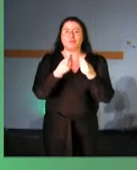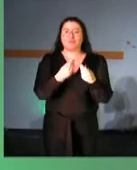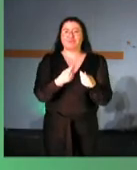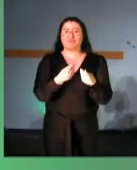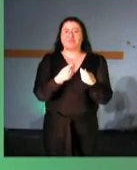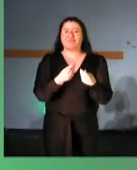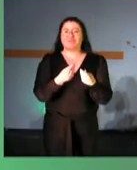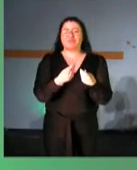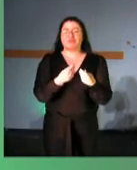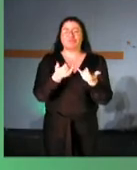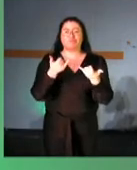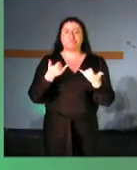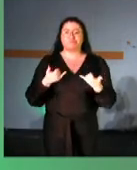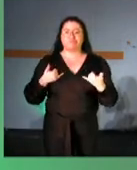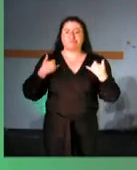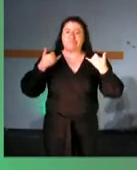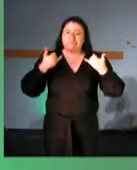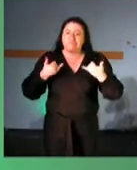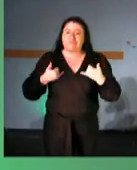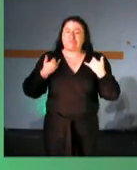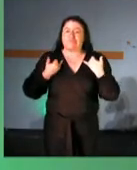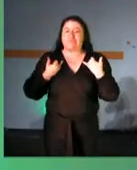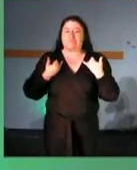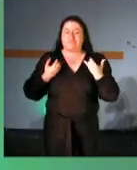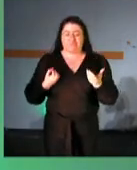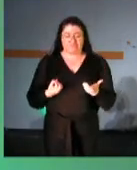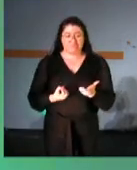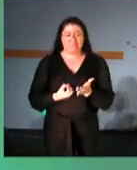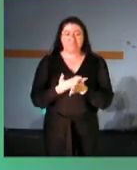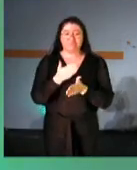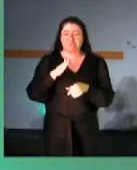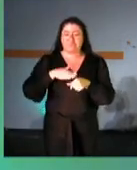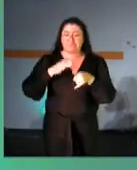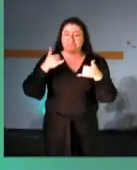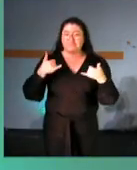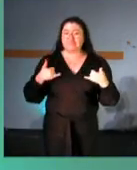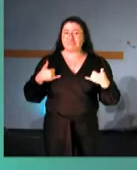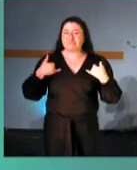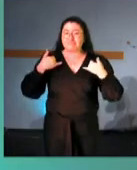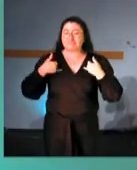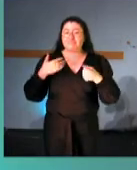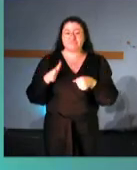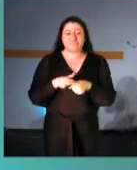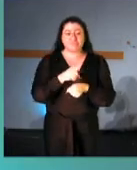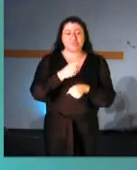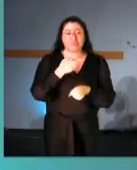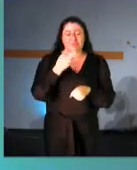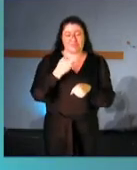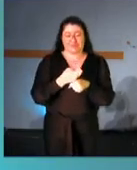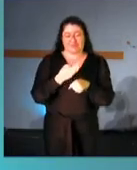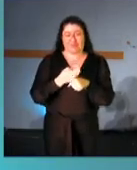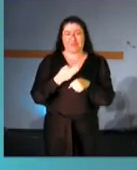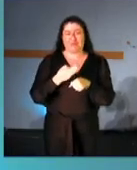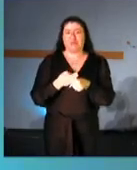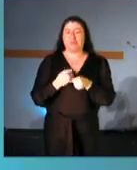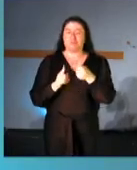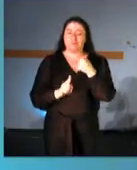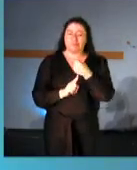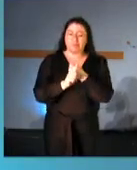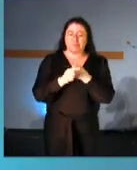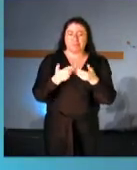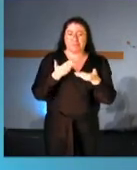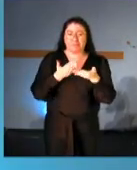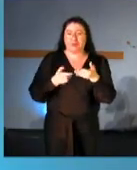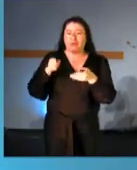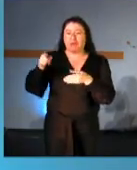nuevas generaciones, porque estoy convencida de que los desafíos del presente para la Nicaragua que está